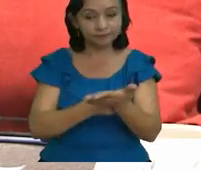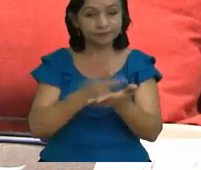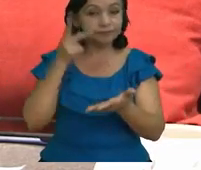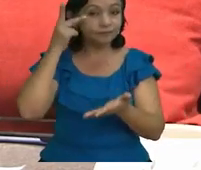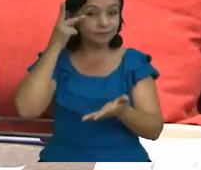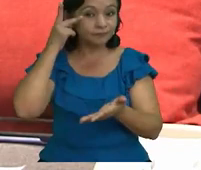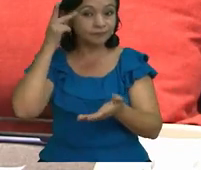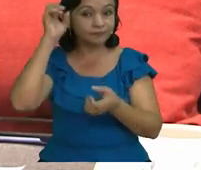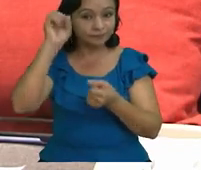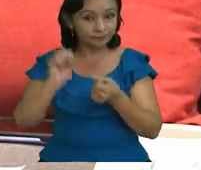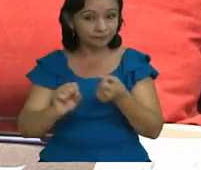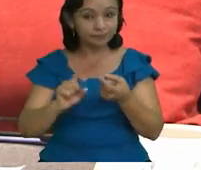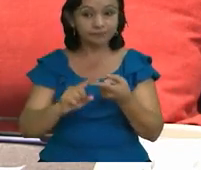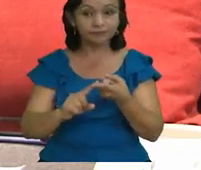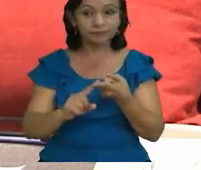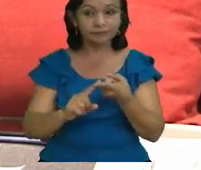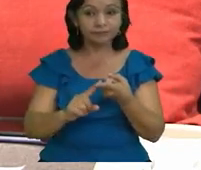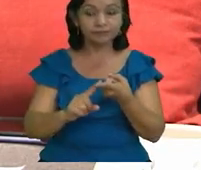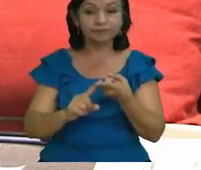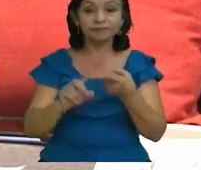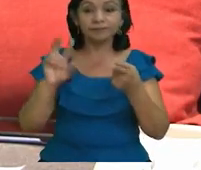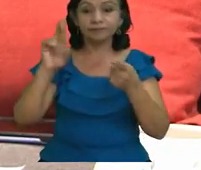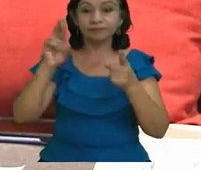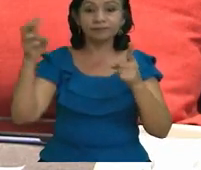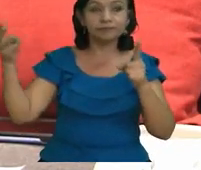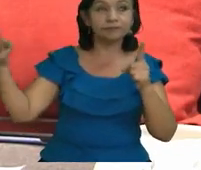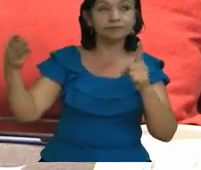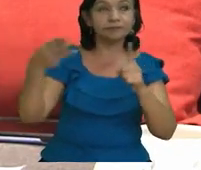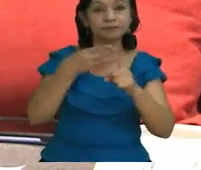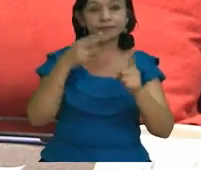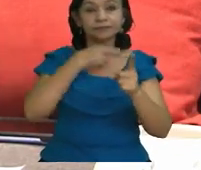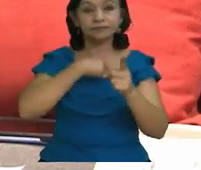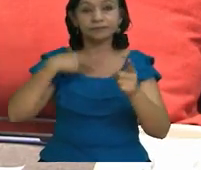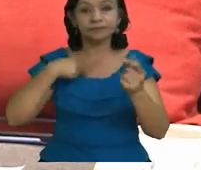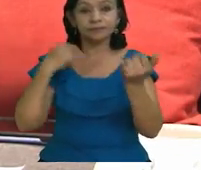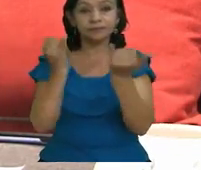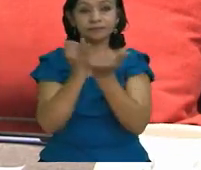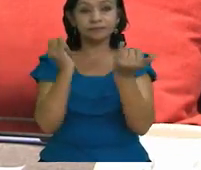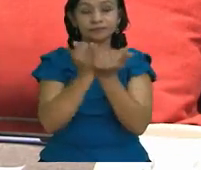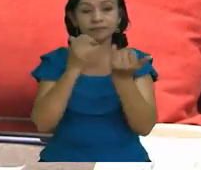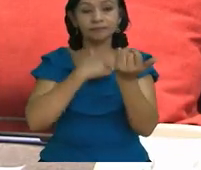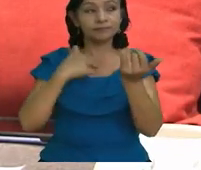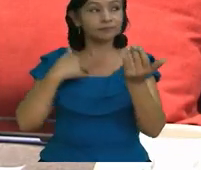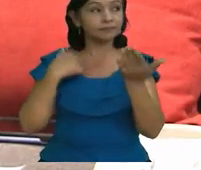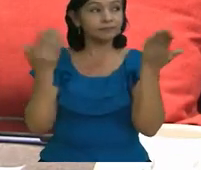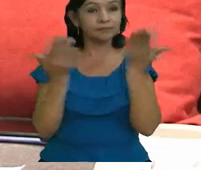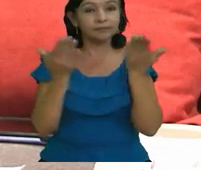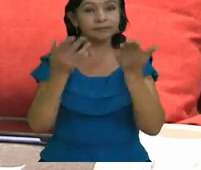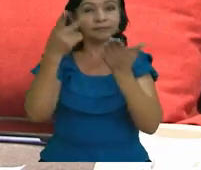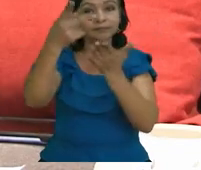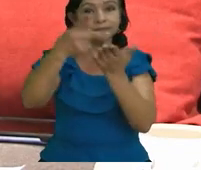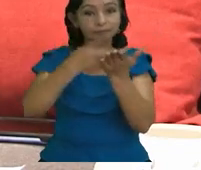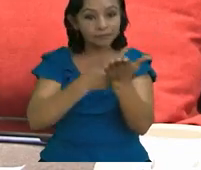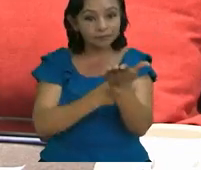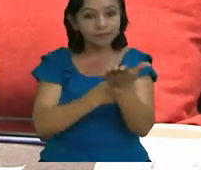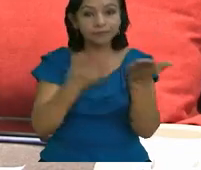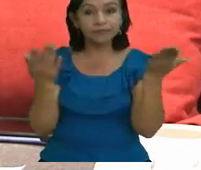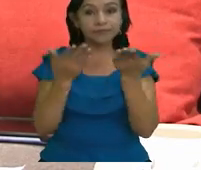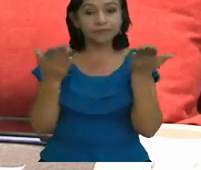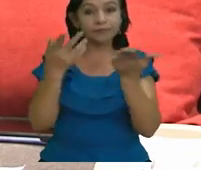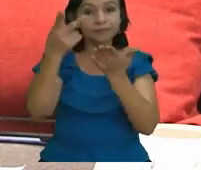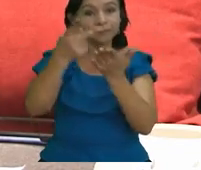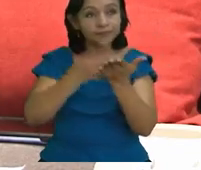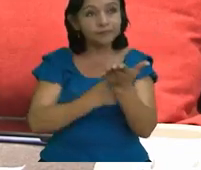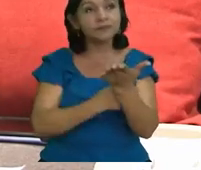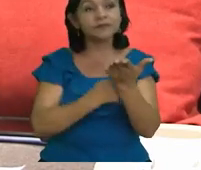del Sur. A nivel de región también, okay, Latinoamericana y del Caribe, donde vamos a valorar y evaluar proyectos, sobre todo los proyectos